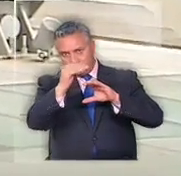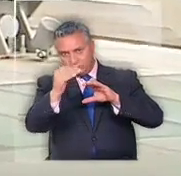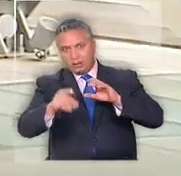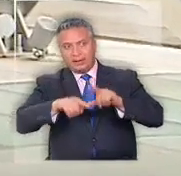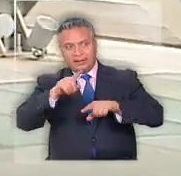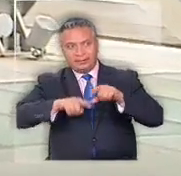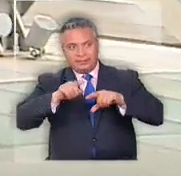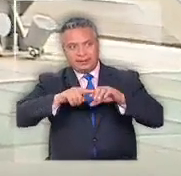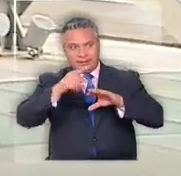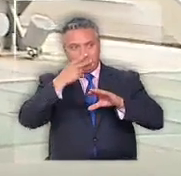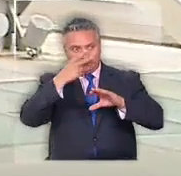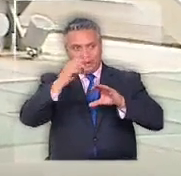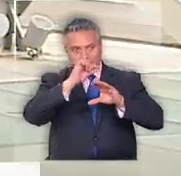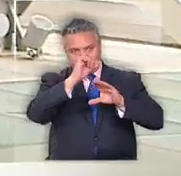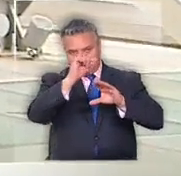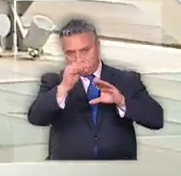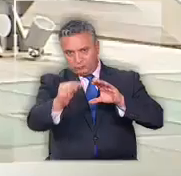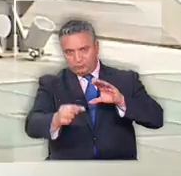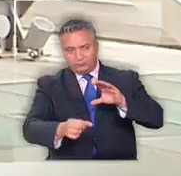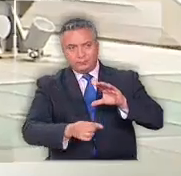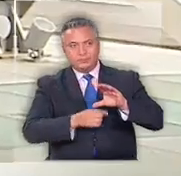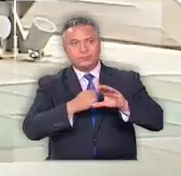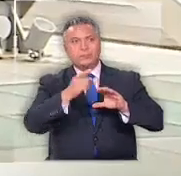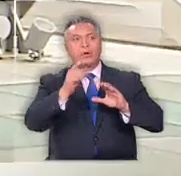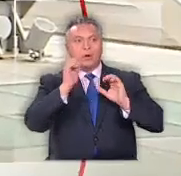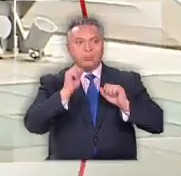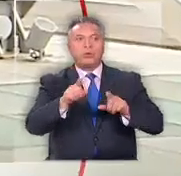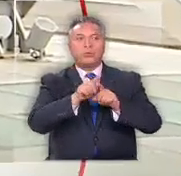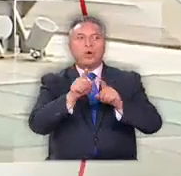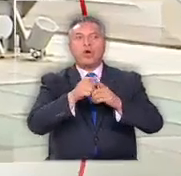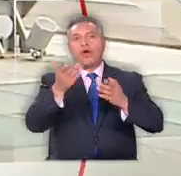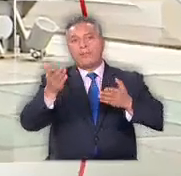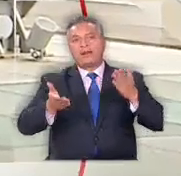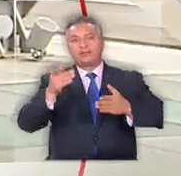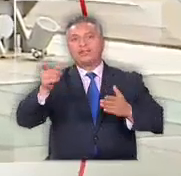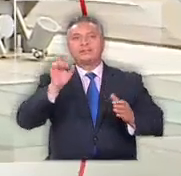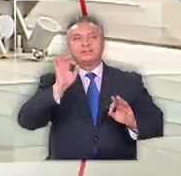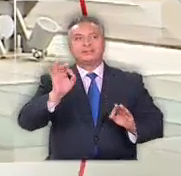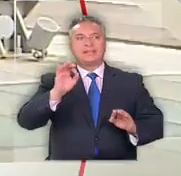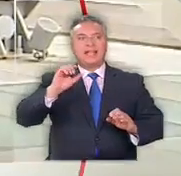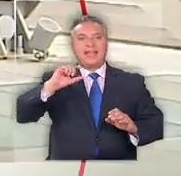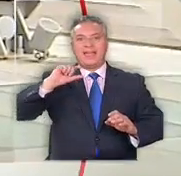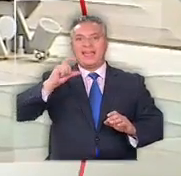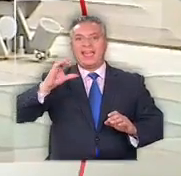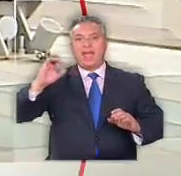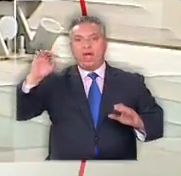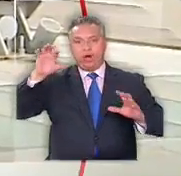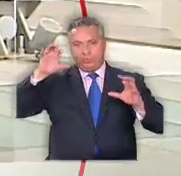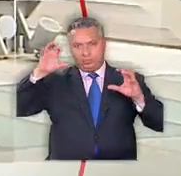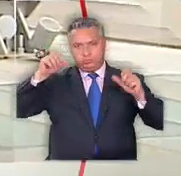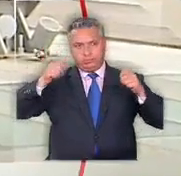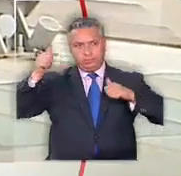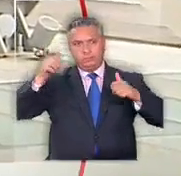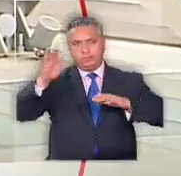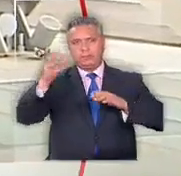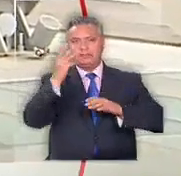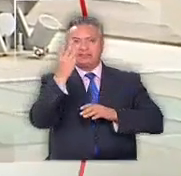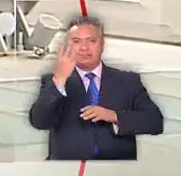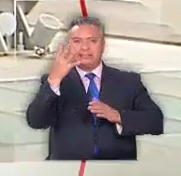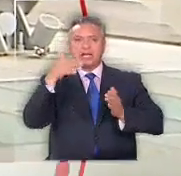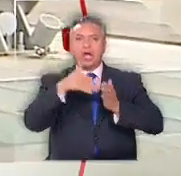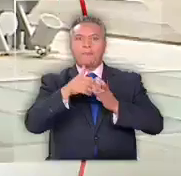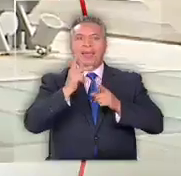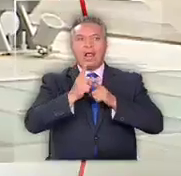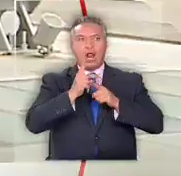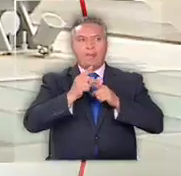Tierra, como vemos acá. Por ejemplo, en comparación con los satélites geoestacionarios, que están a 35.000 kilómetros,